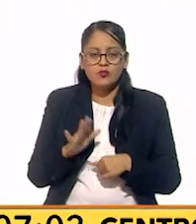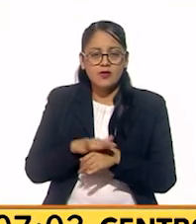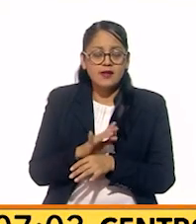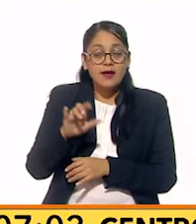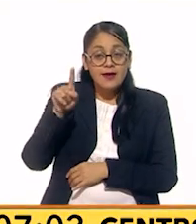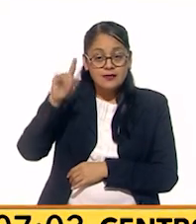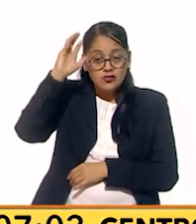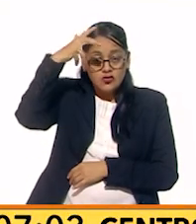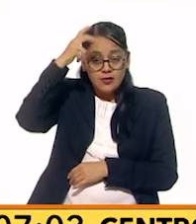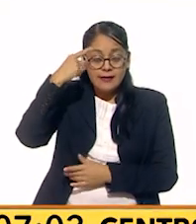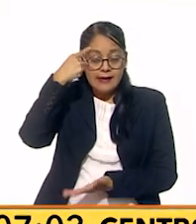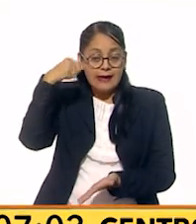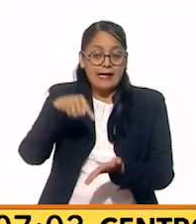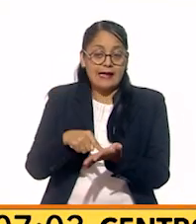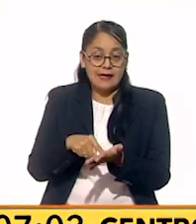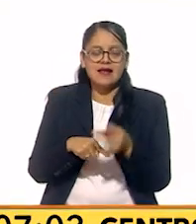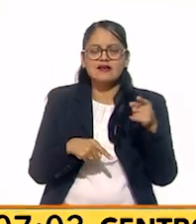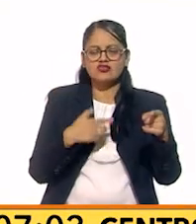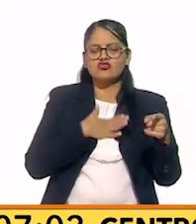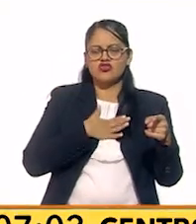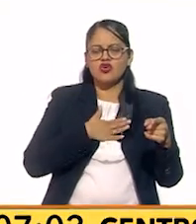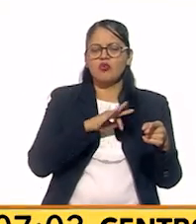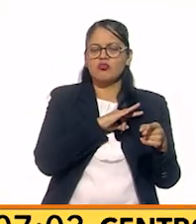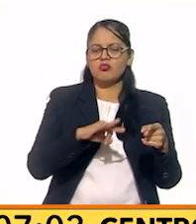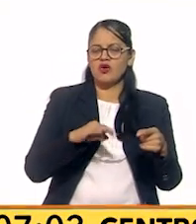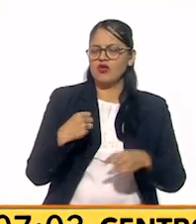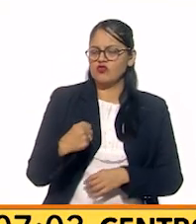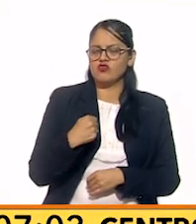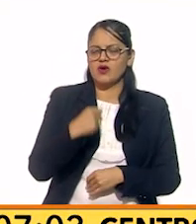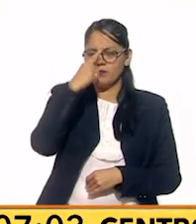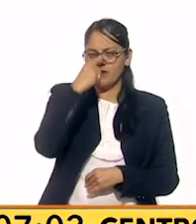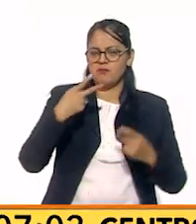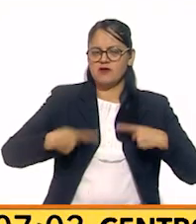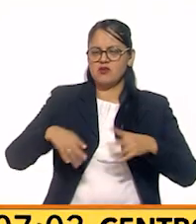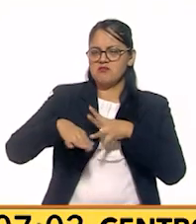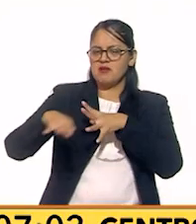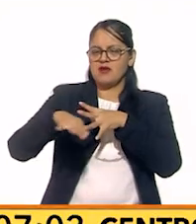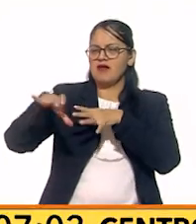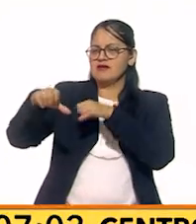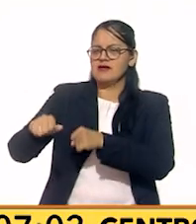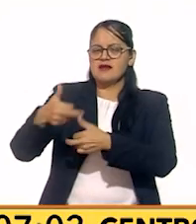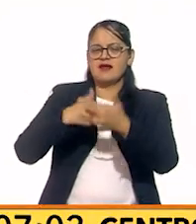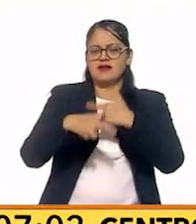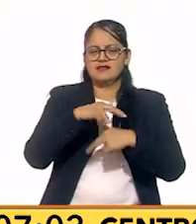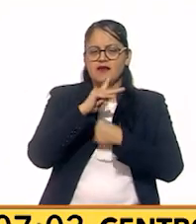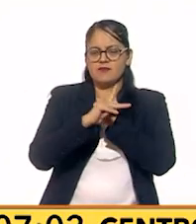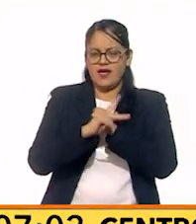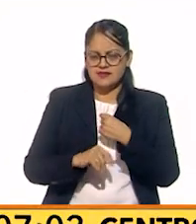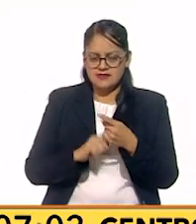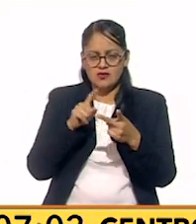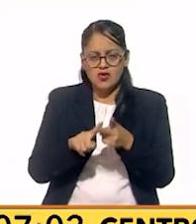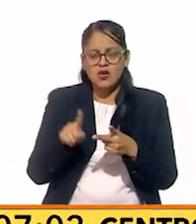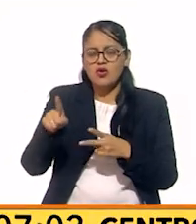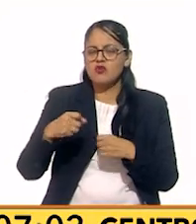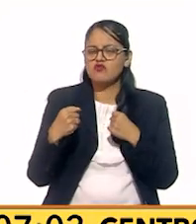momento Donald Trump cree que él puede usar la fuerza para deportar millones de personas, él puede usar la fuerza para